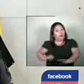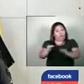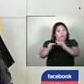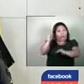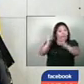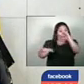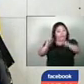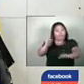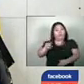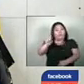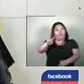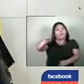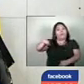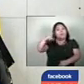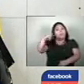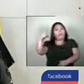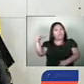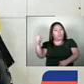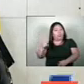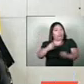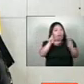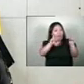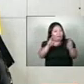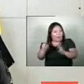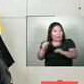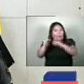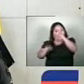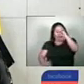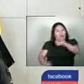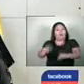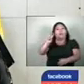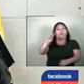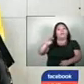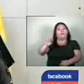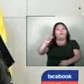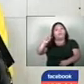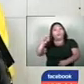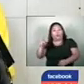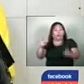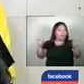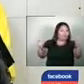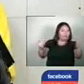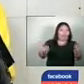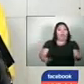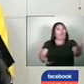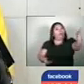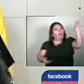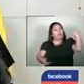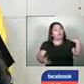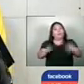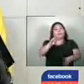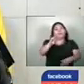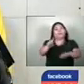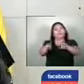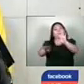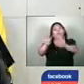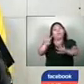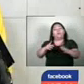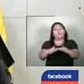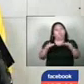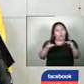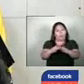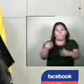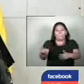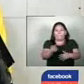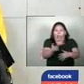.300 accidentes menos en el año 2021 frente al año 2019. En el caso de los lesionados, de igual